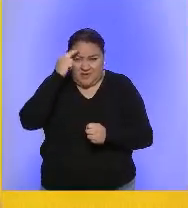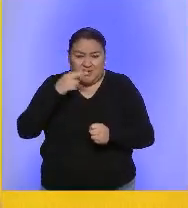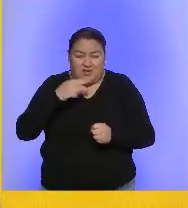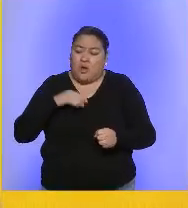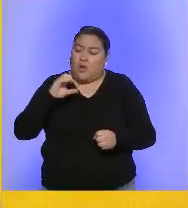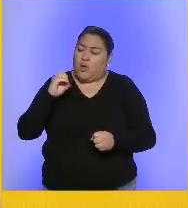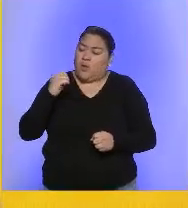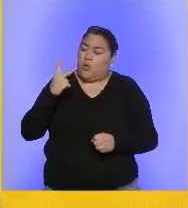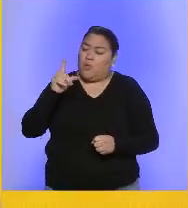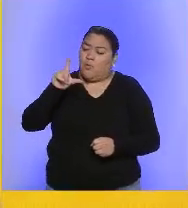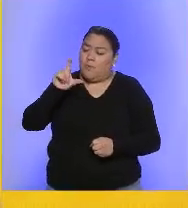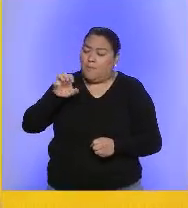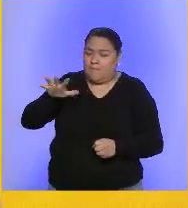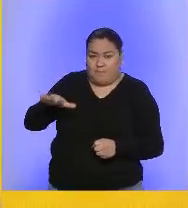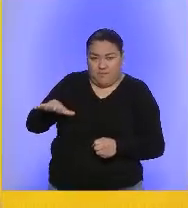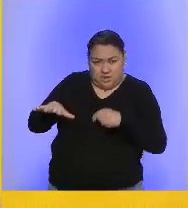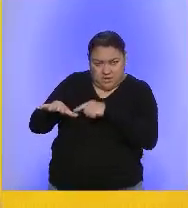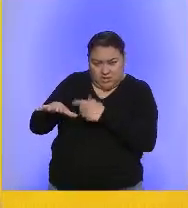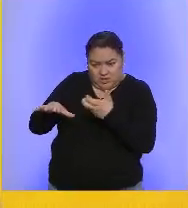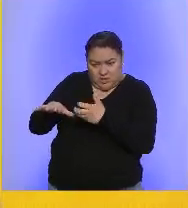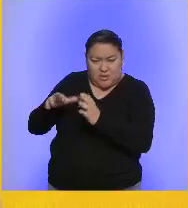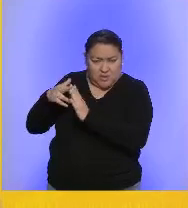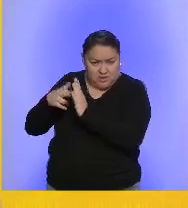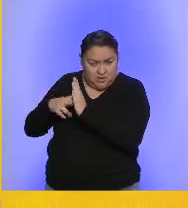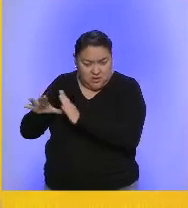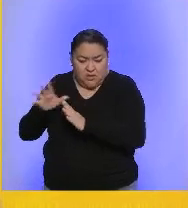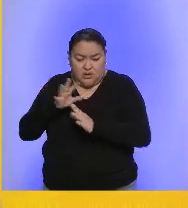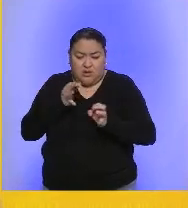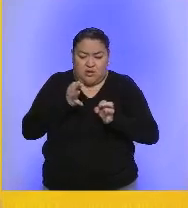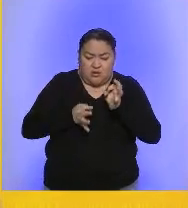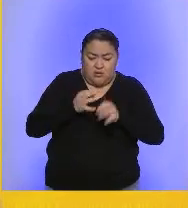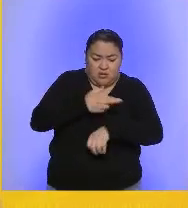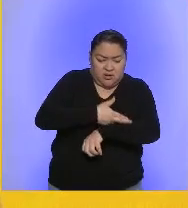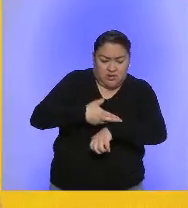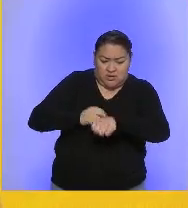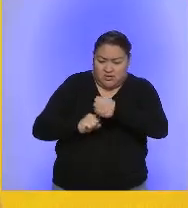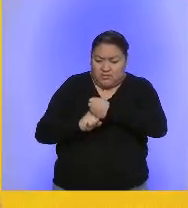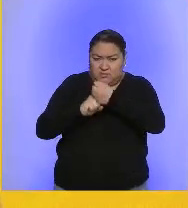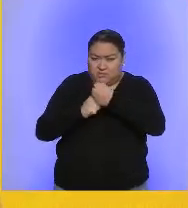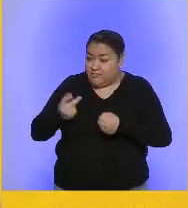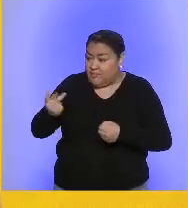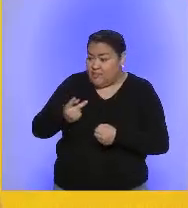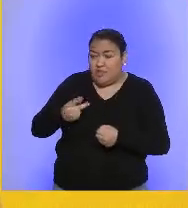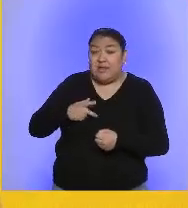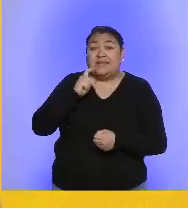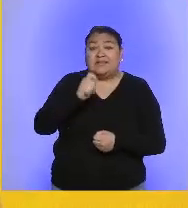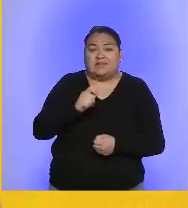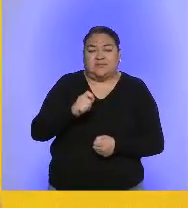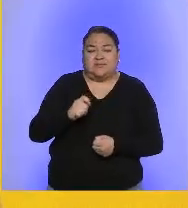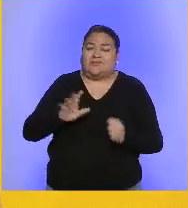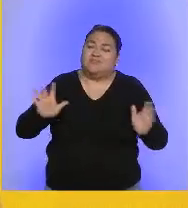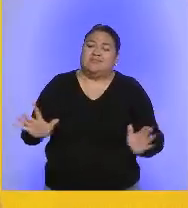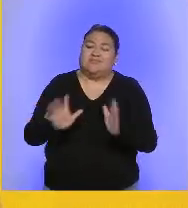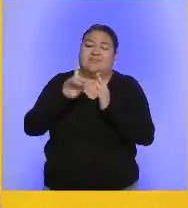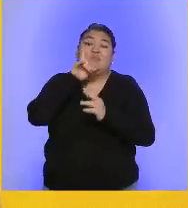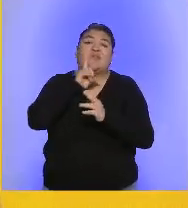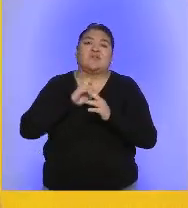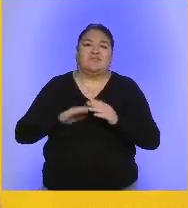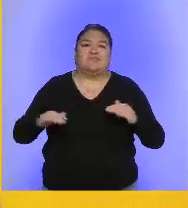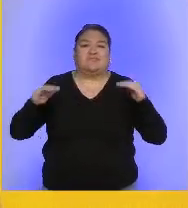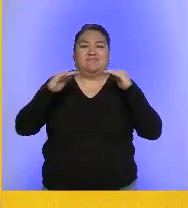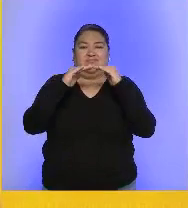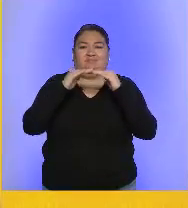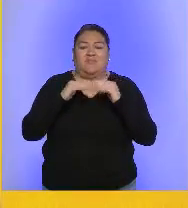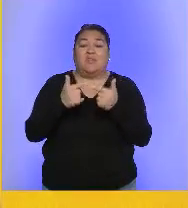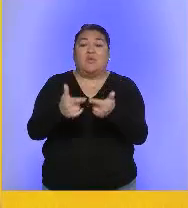los tribunales, protegimos la participación paritaria de las mujeres, la diversidad sexual, la participación